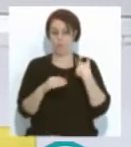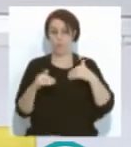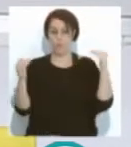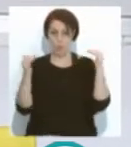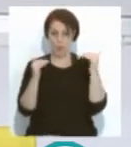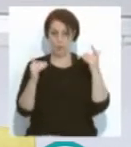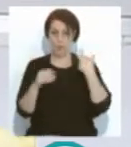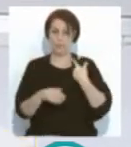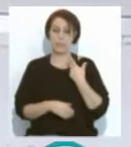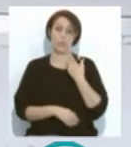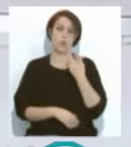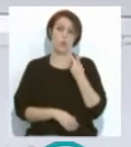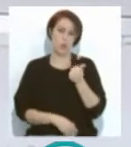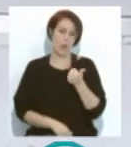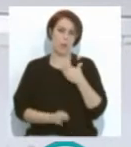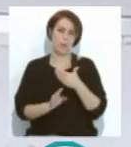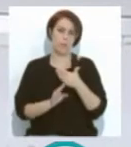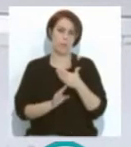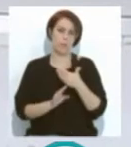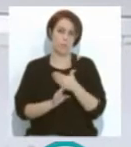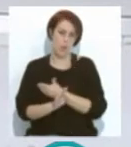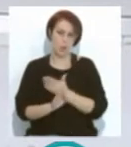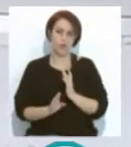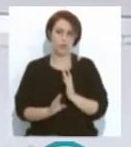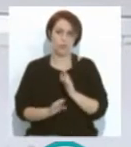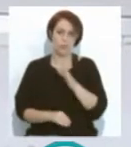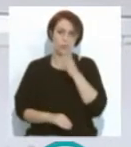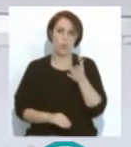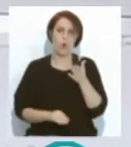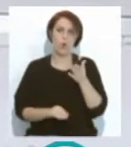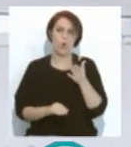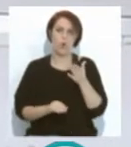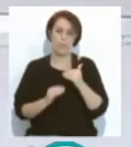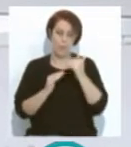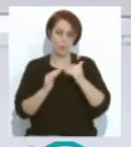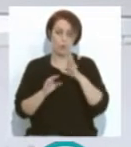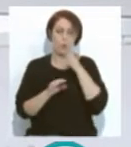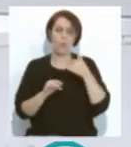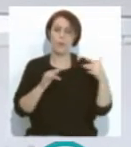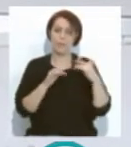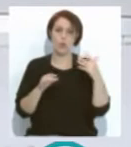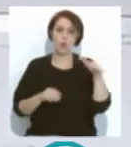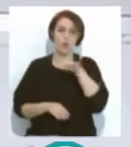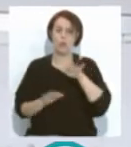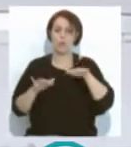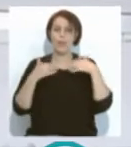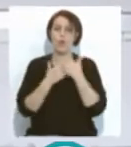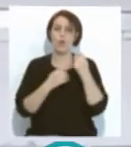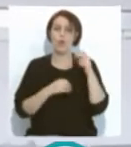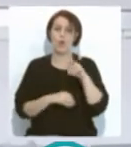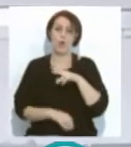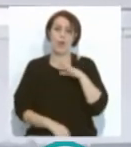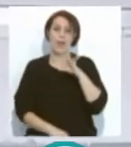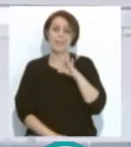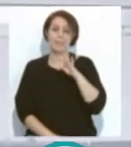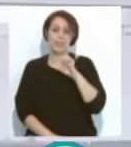48 horas, menos, porque el partido en Valdebebas, en el estadio Alfredo Di